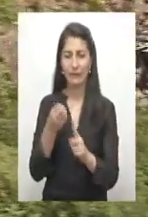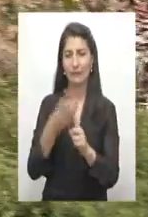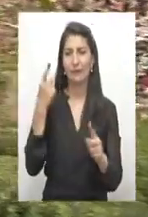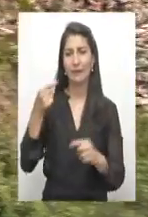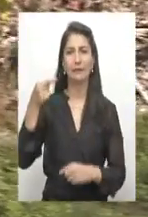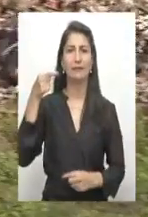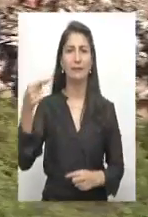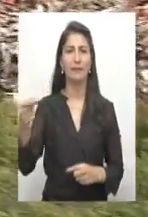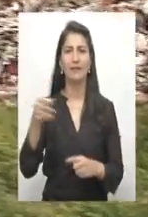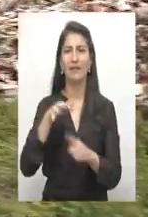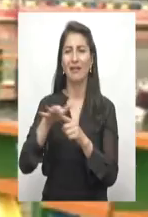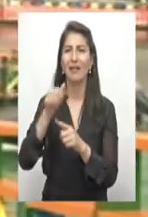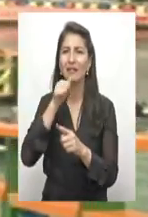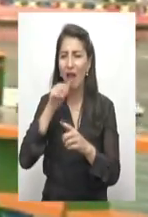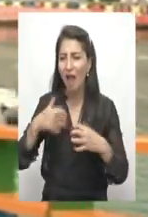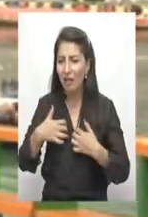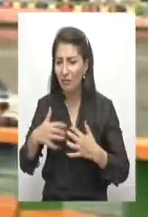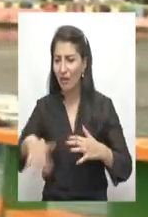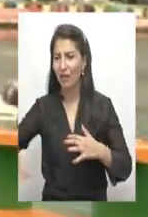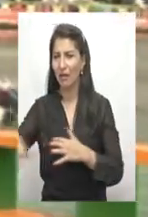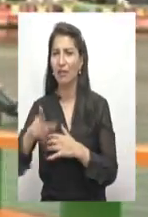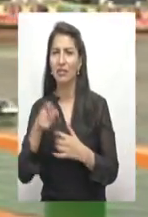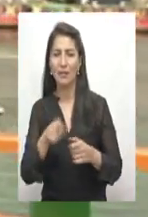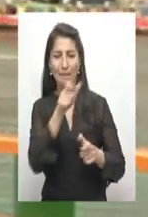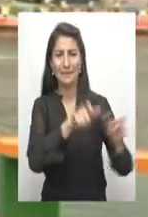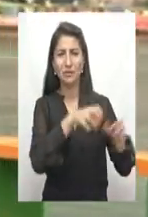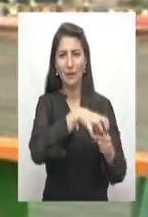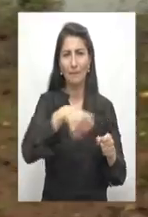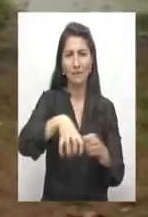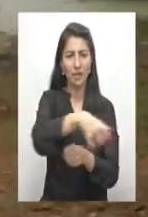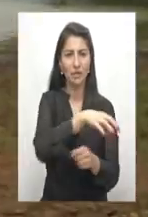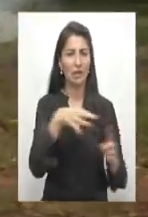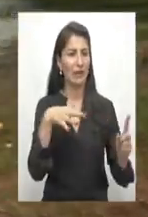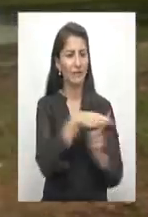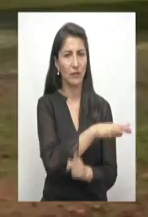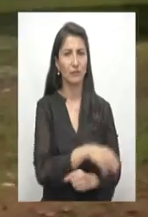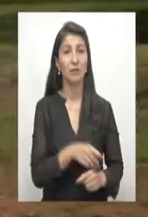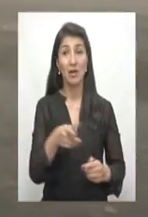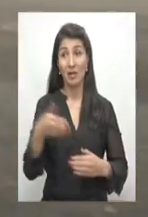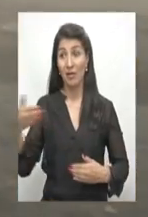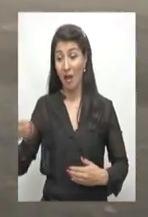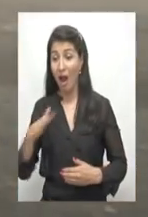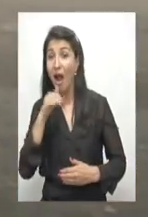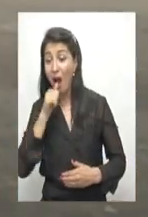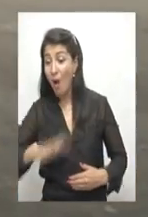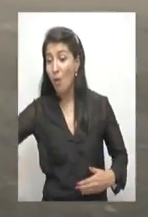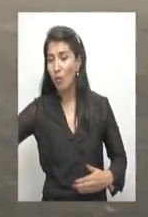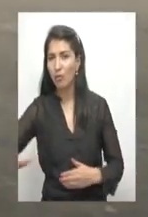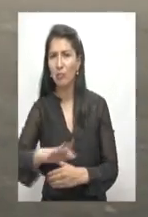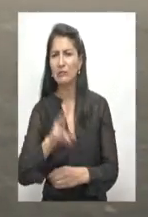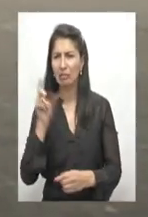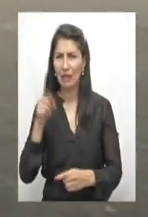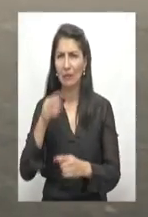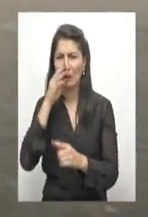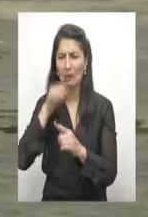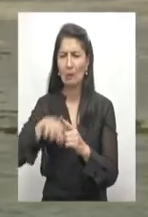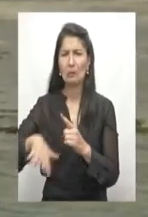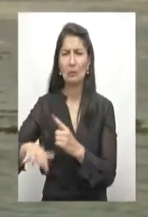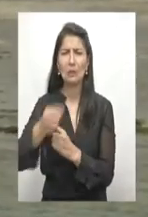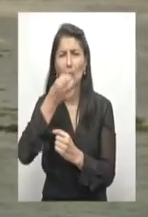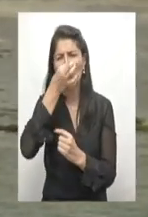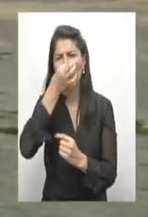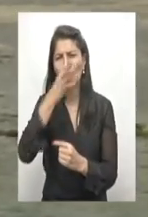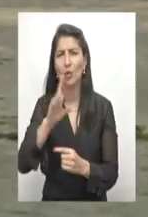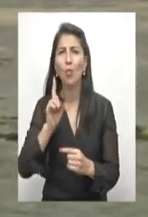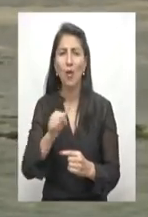impactos negativos a los ecosistemas y a los pobladores del archipiélago. Los acuíferos que abastecen agua potable están siendo contaminados